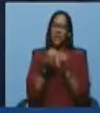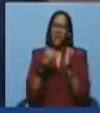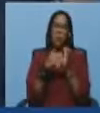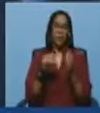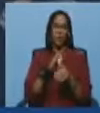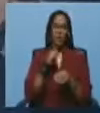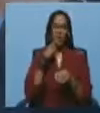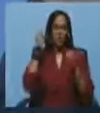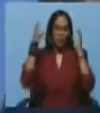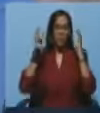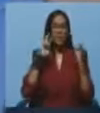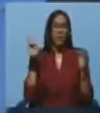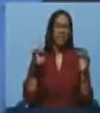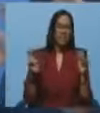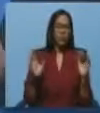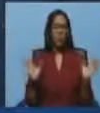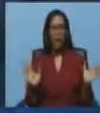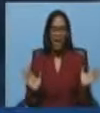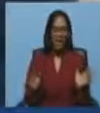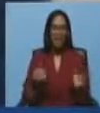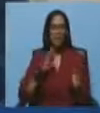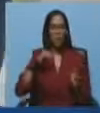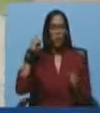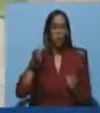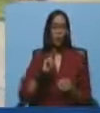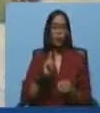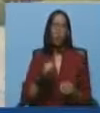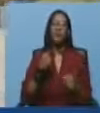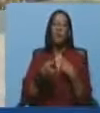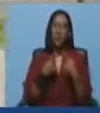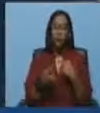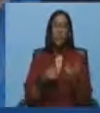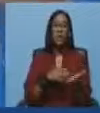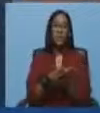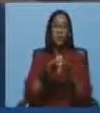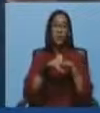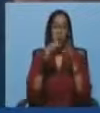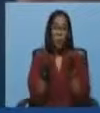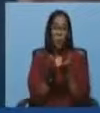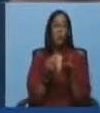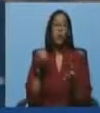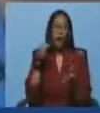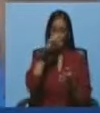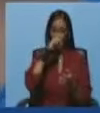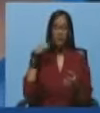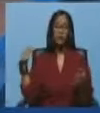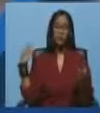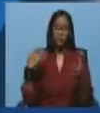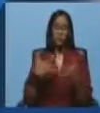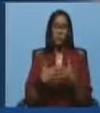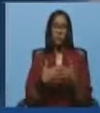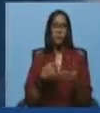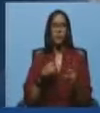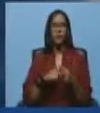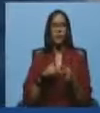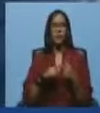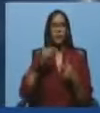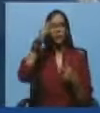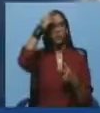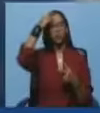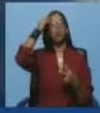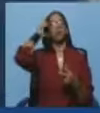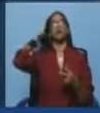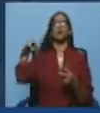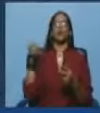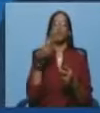que es un invento de Venezuela, que estamos locos. O sea, esto es una cosa que ha pasado en el mundo desde hace unos cuantos años ya. Entonces, cuando vemos que